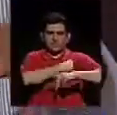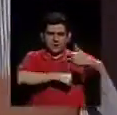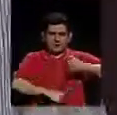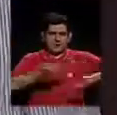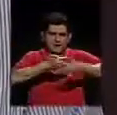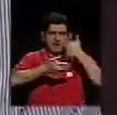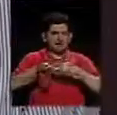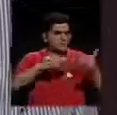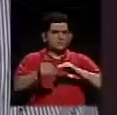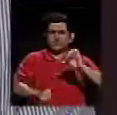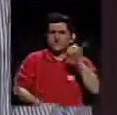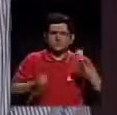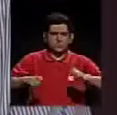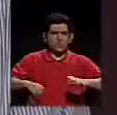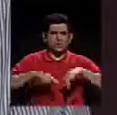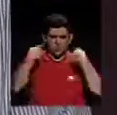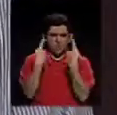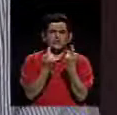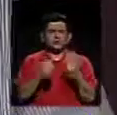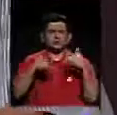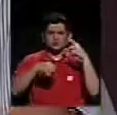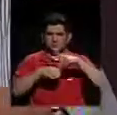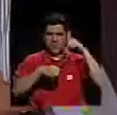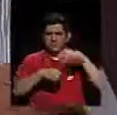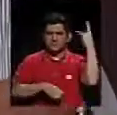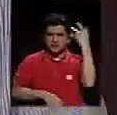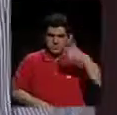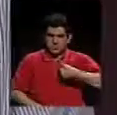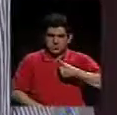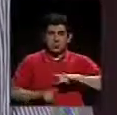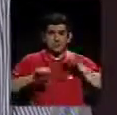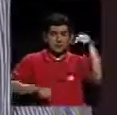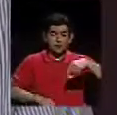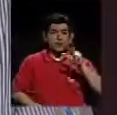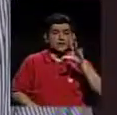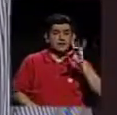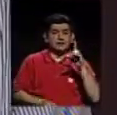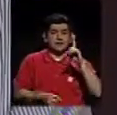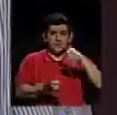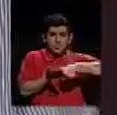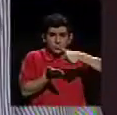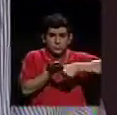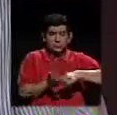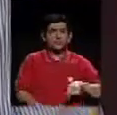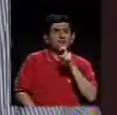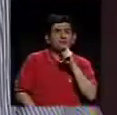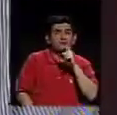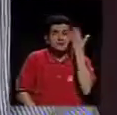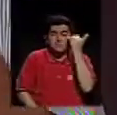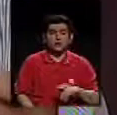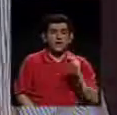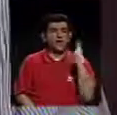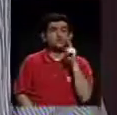hubiera otros partidos también en el juego político. Pero hoy, digamos, la dificultad de obtener esos 38 votos genera que ya no va a ser